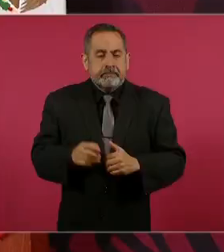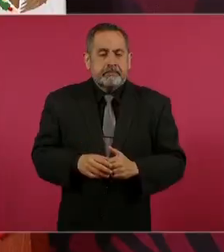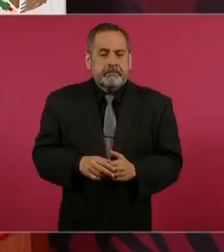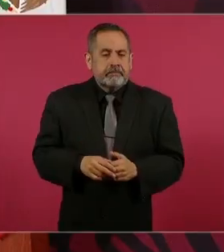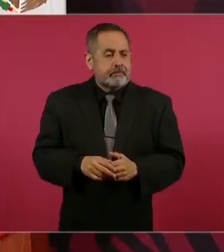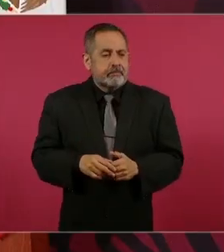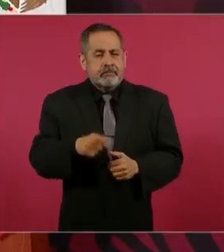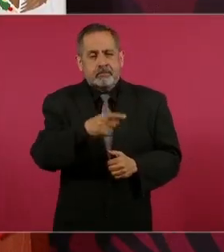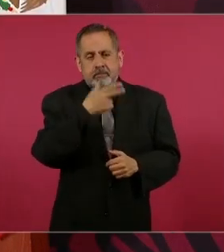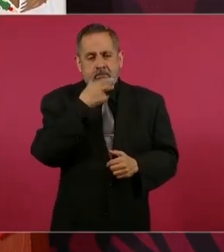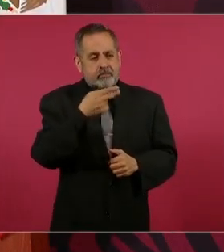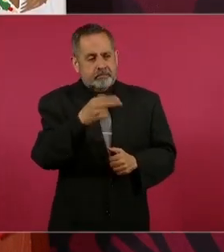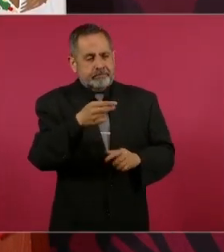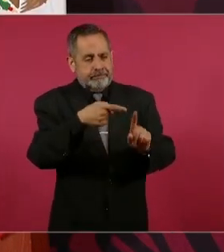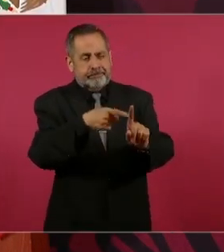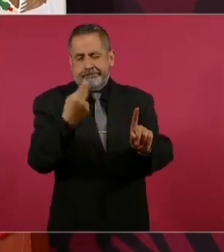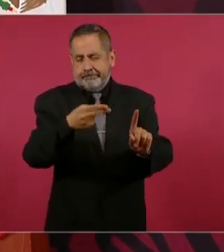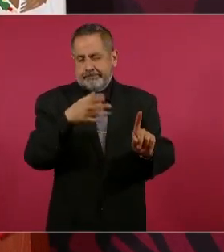un señor que no puedo mencionar,